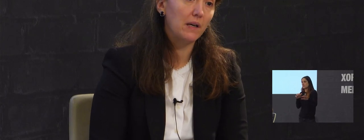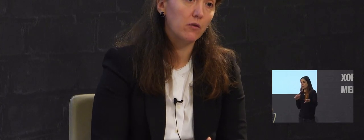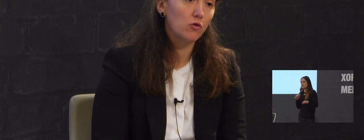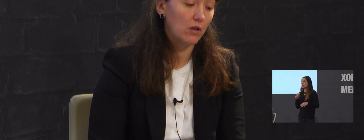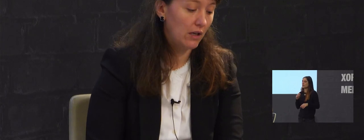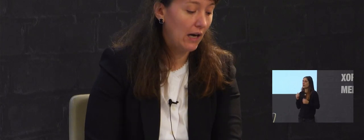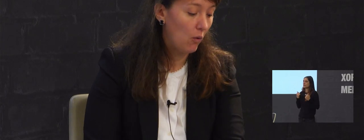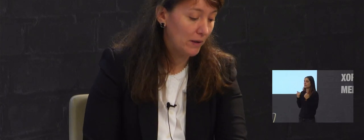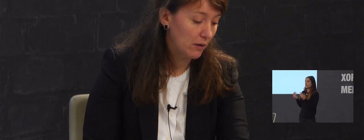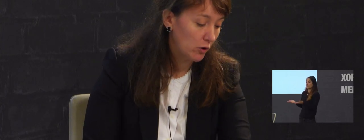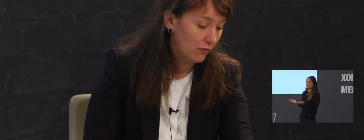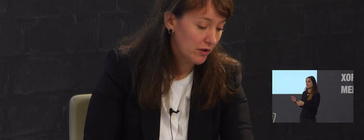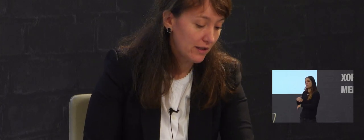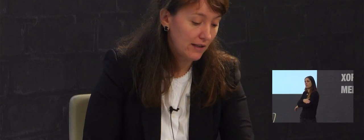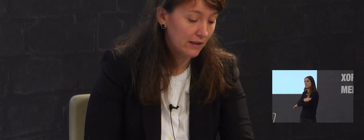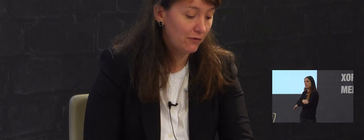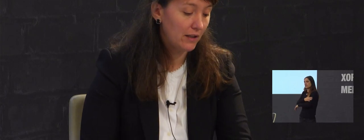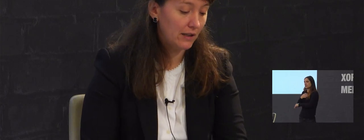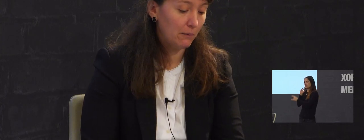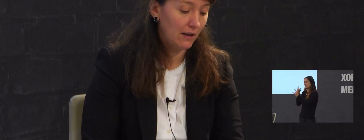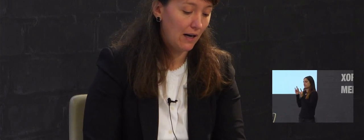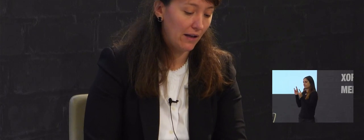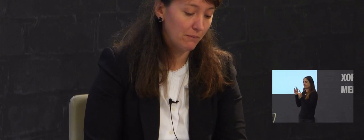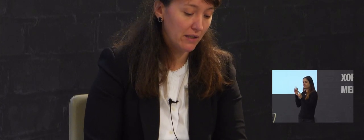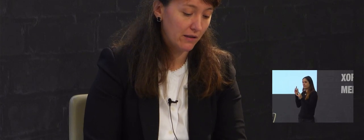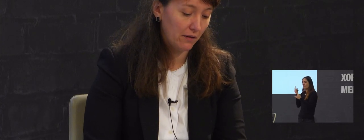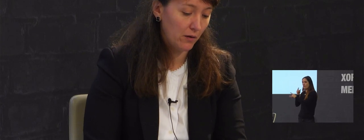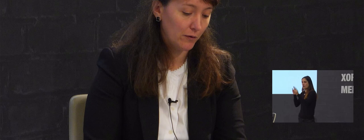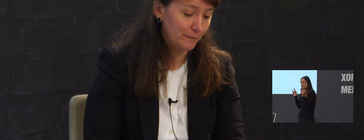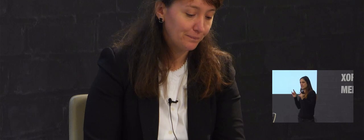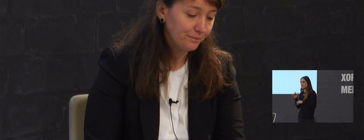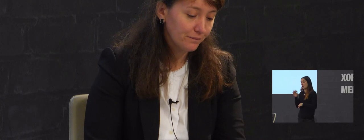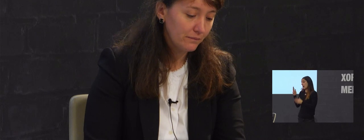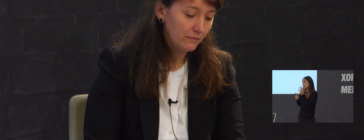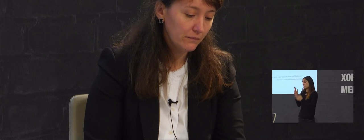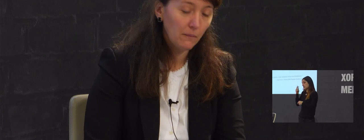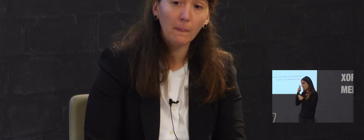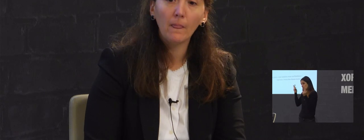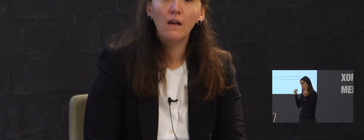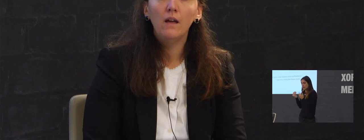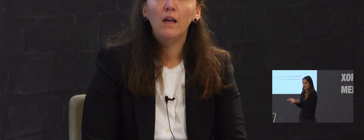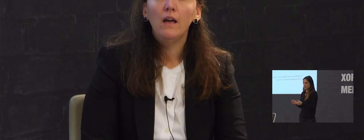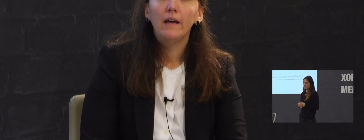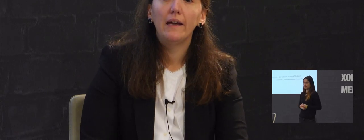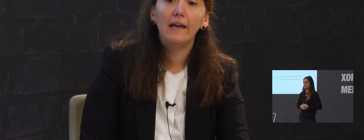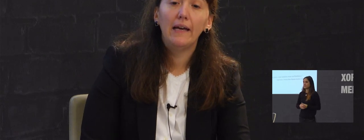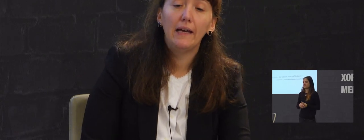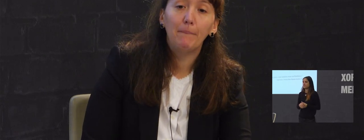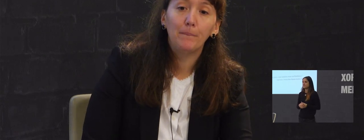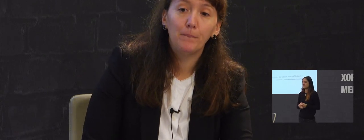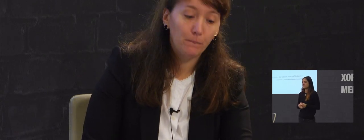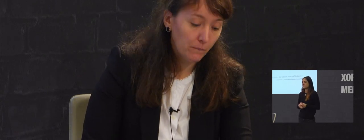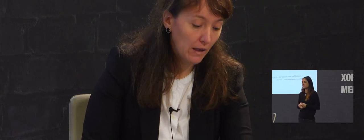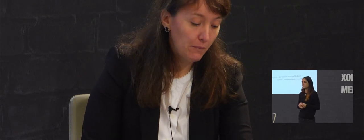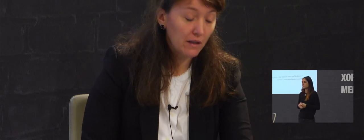estes espazos ao patrimonio forestal, en definitiva, á administración.